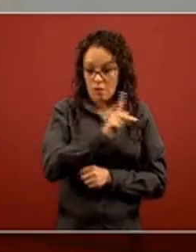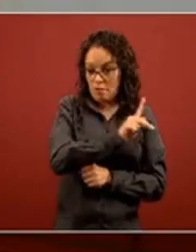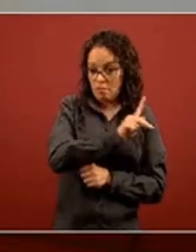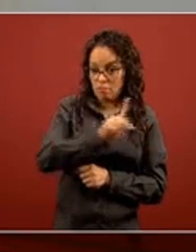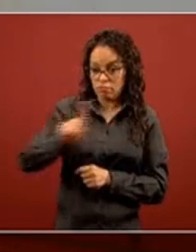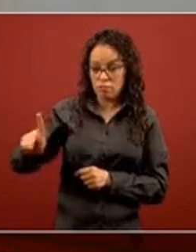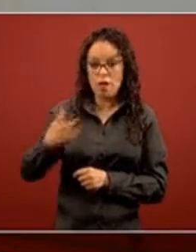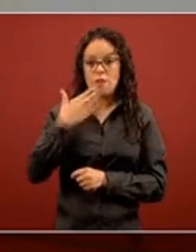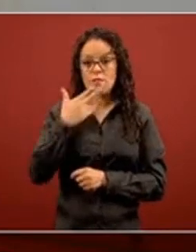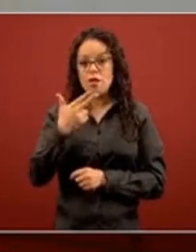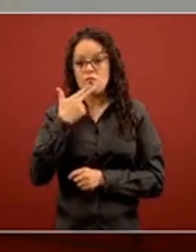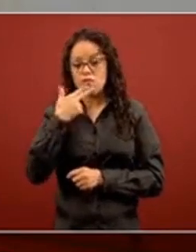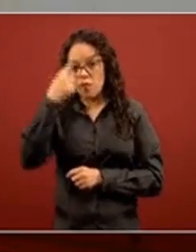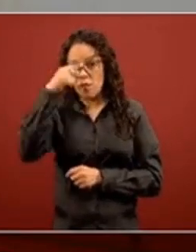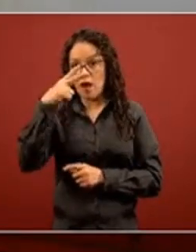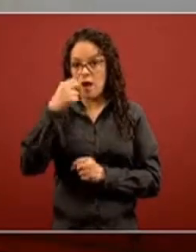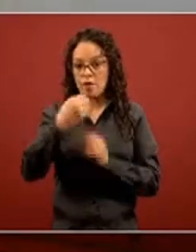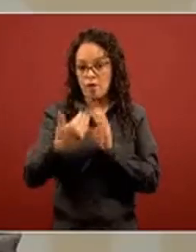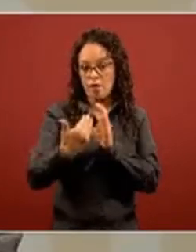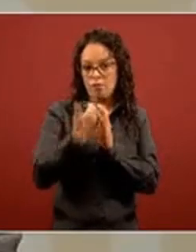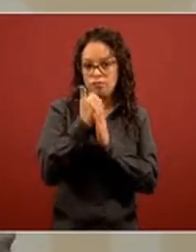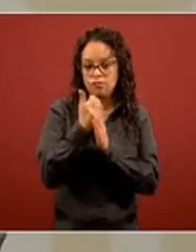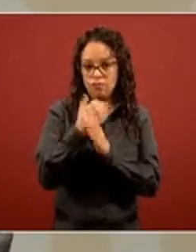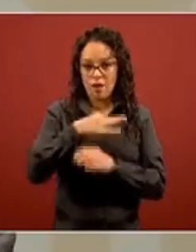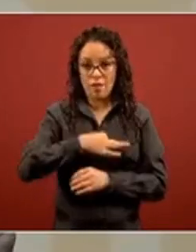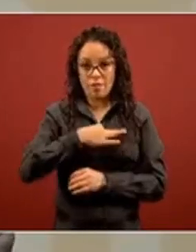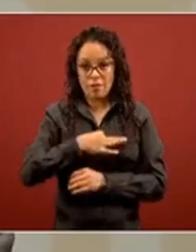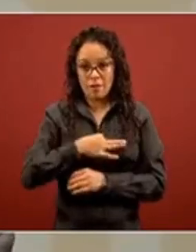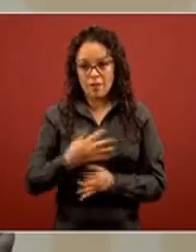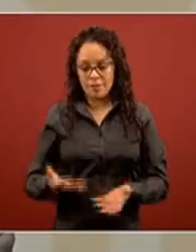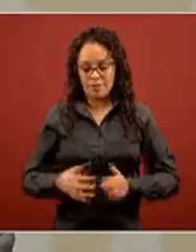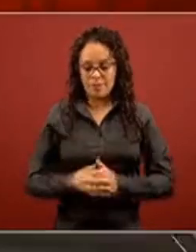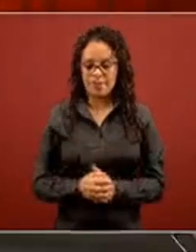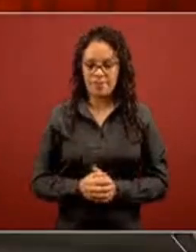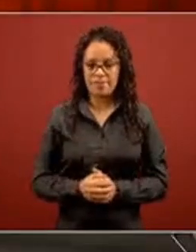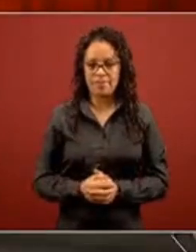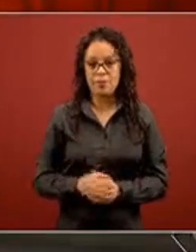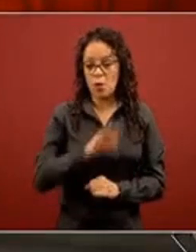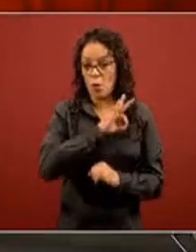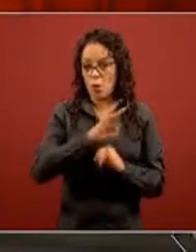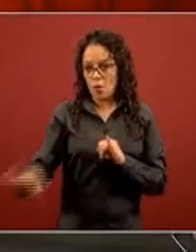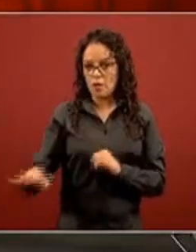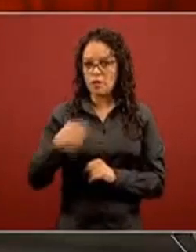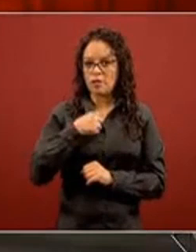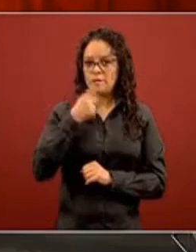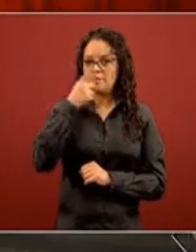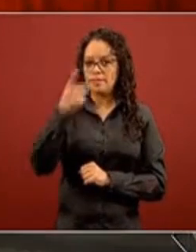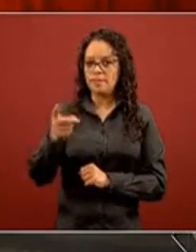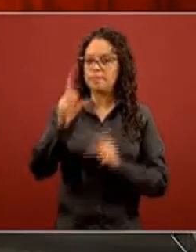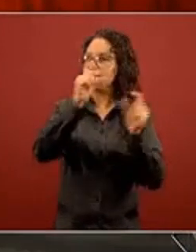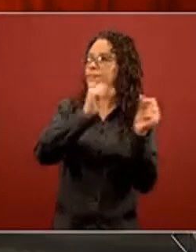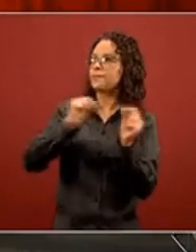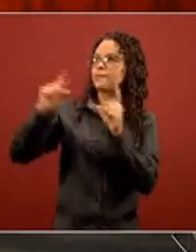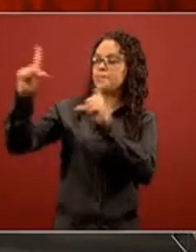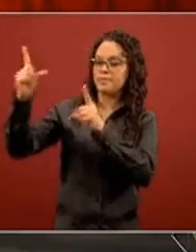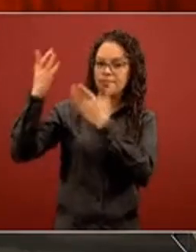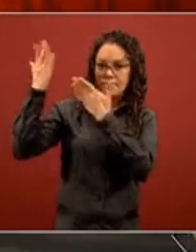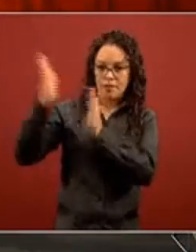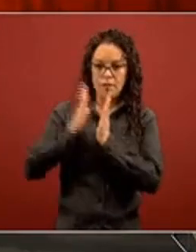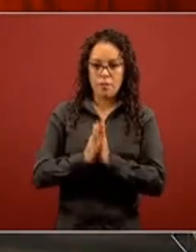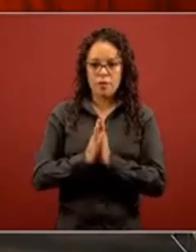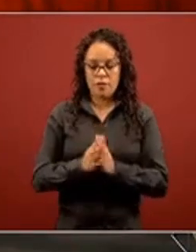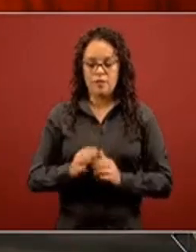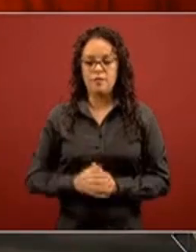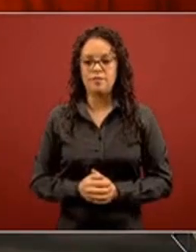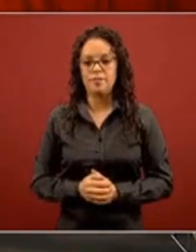Bueno, termino diciendo lo siguiente, si me pasan la diapositiva final. El Instituto Nacional